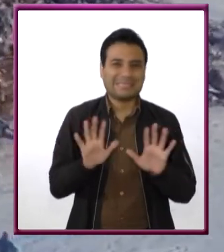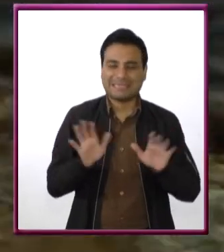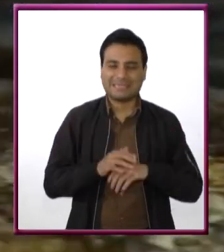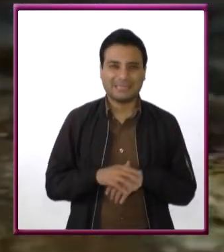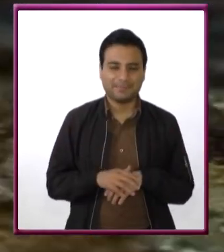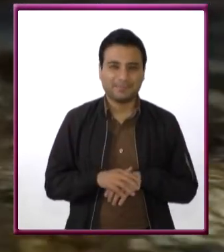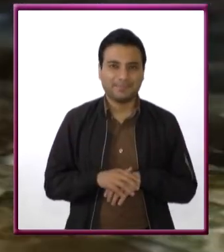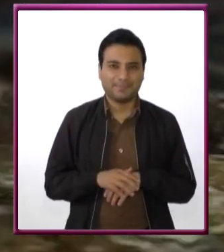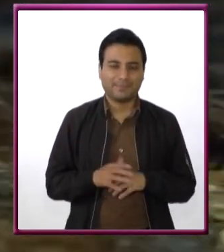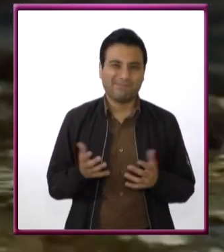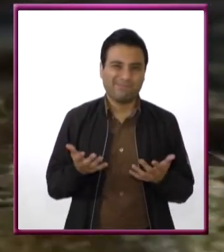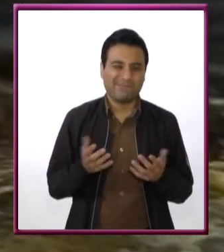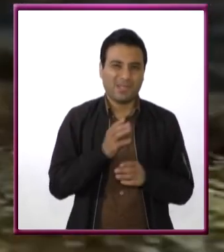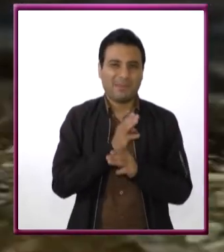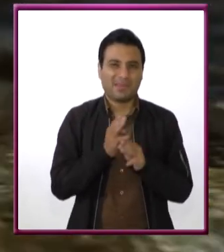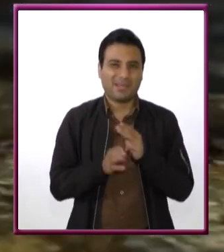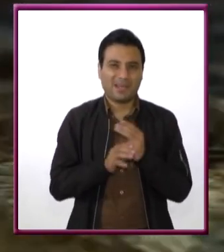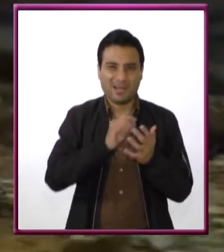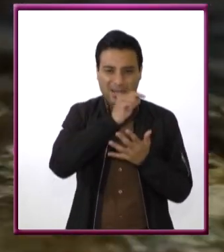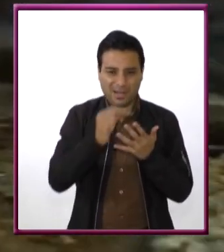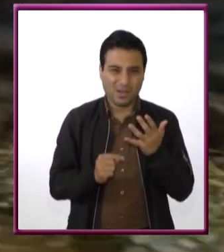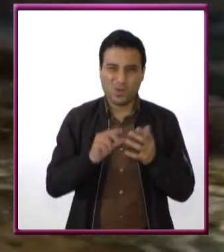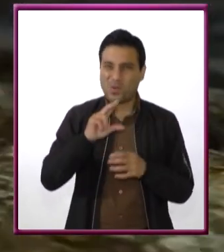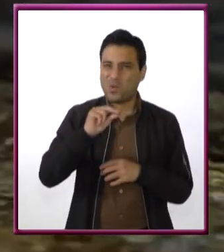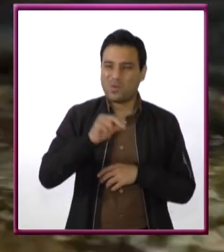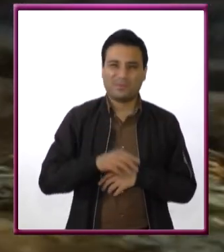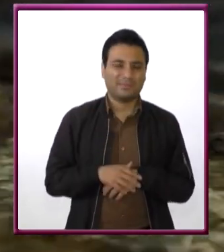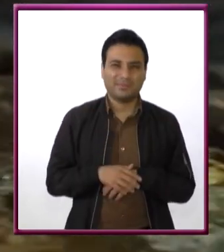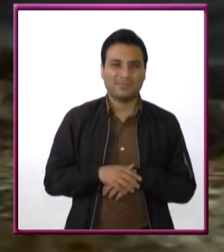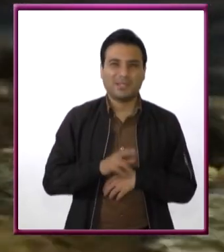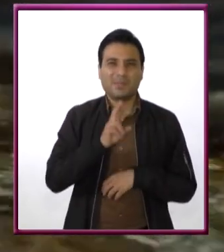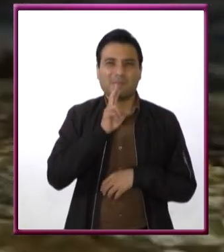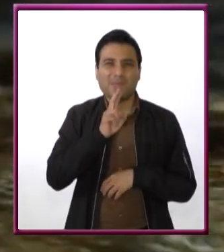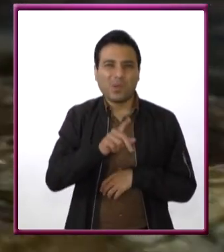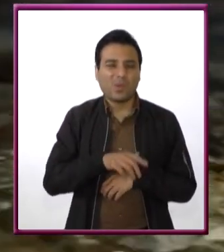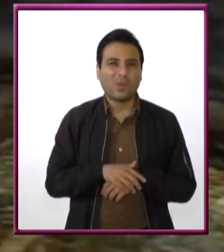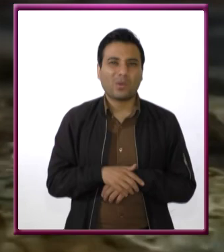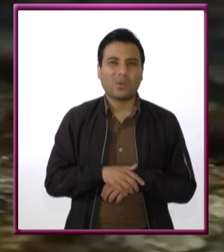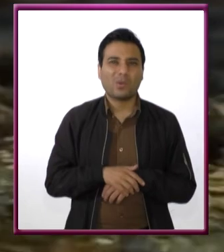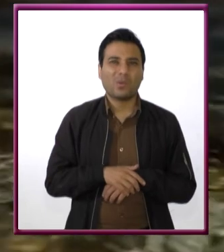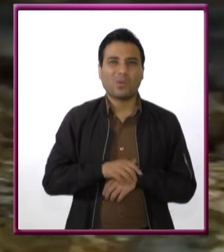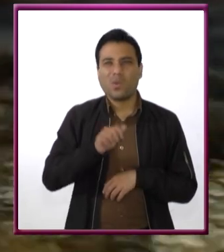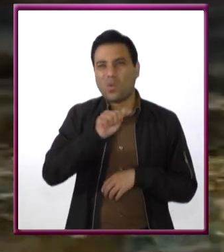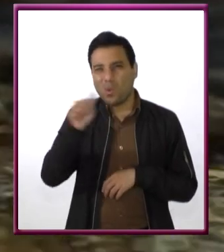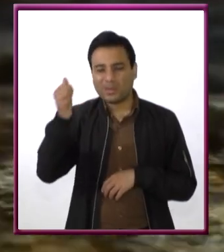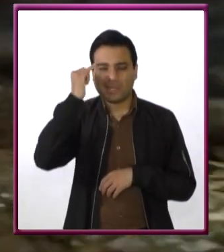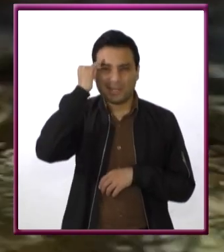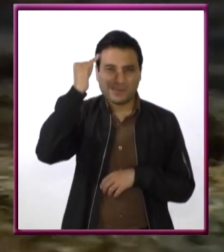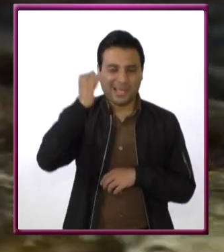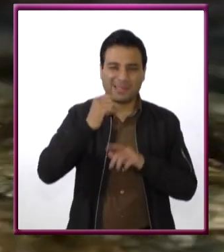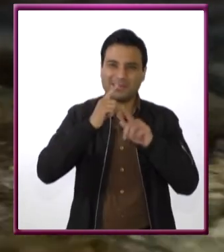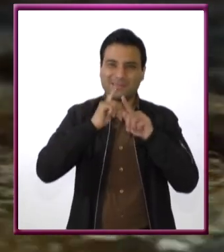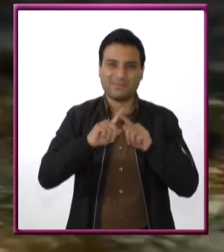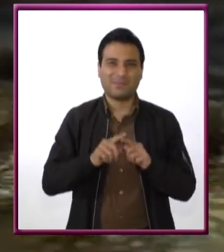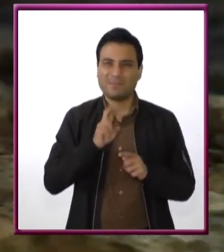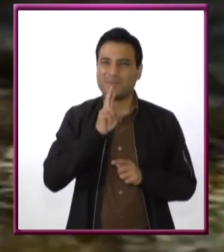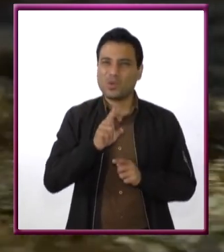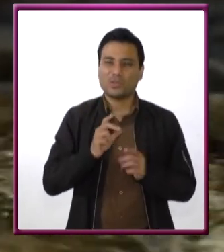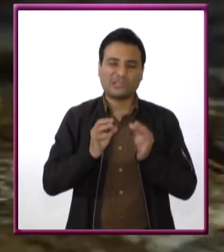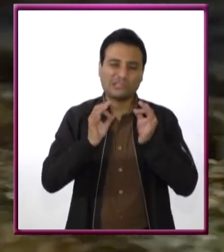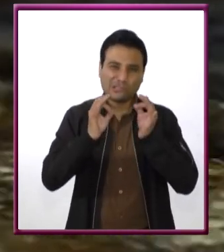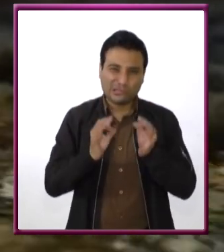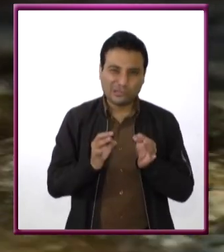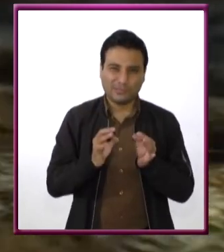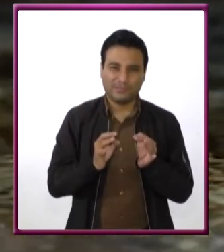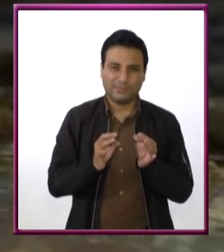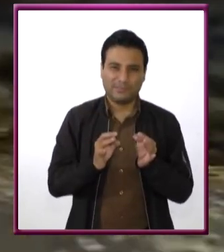exceso materiales, si podemos fabricar con menos cantidad un producto, hagámoslo, cerremos el ciclo de los productos